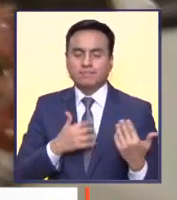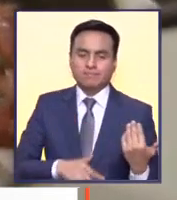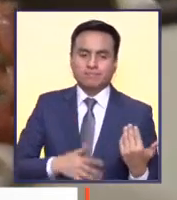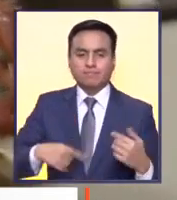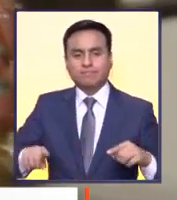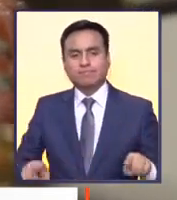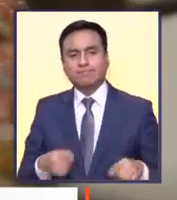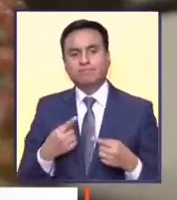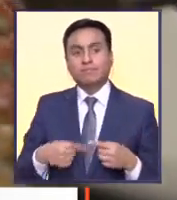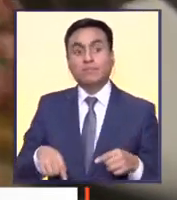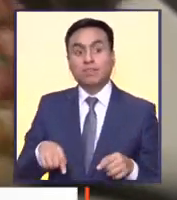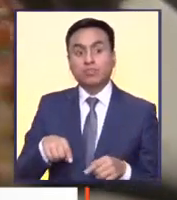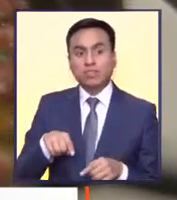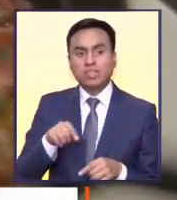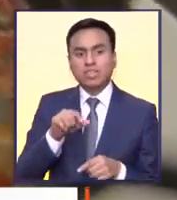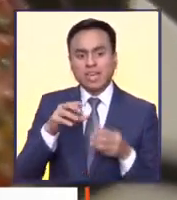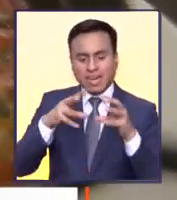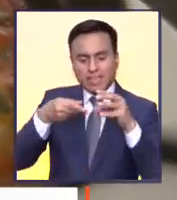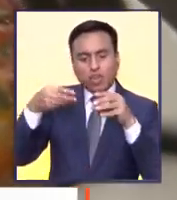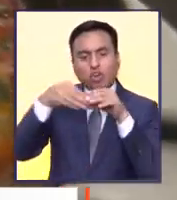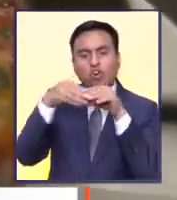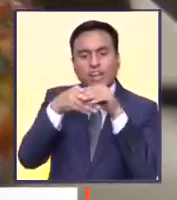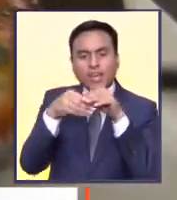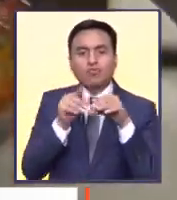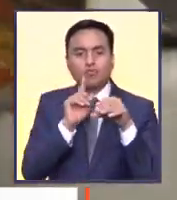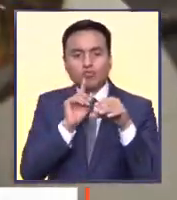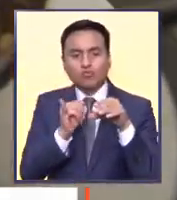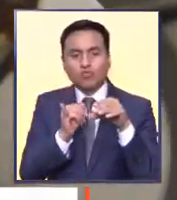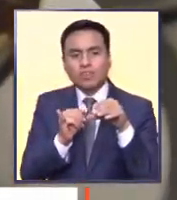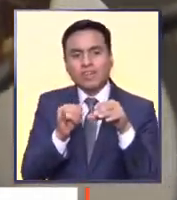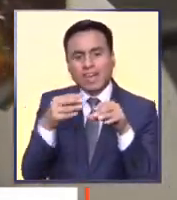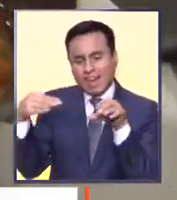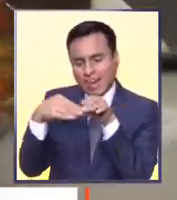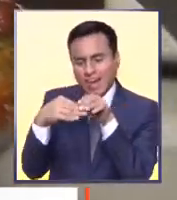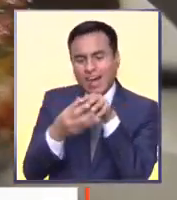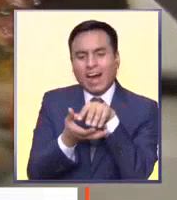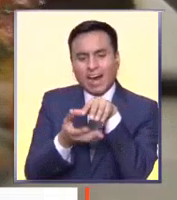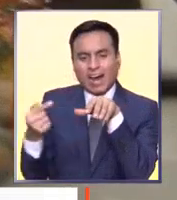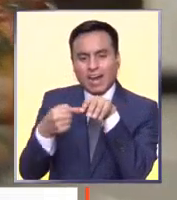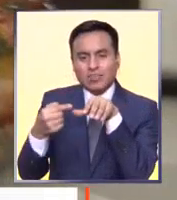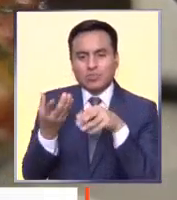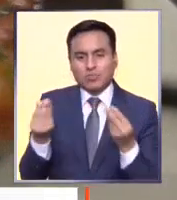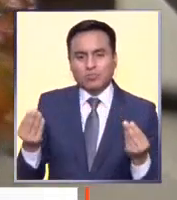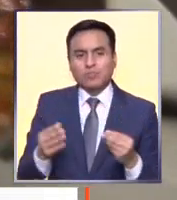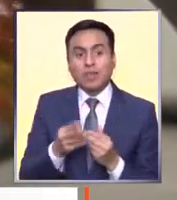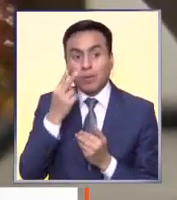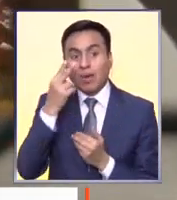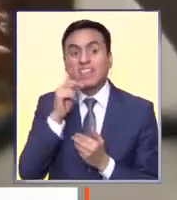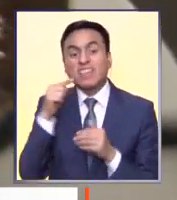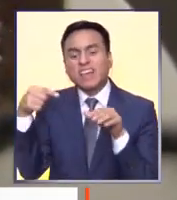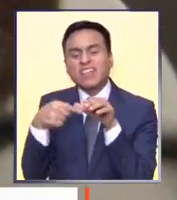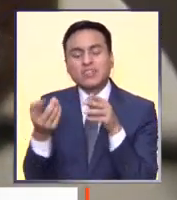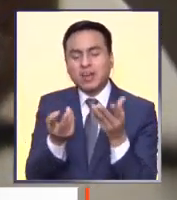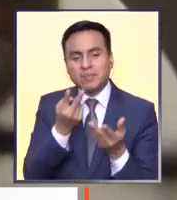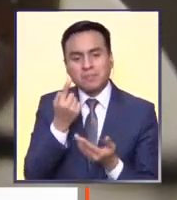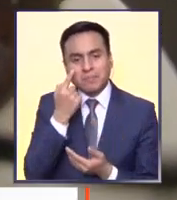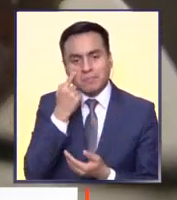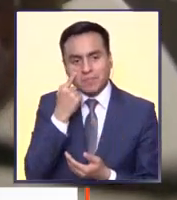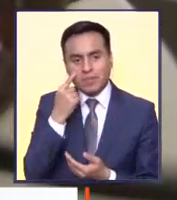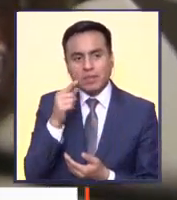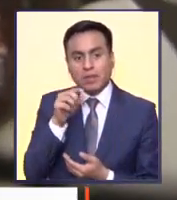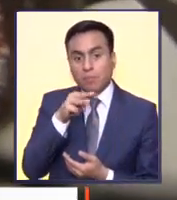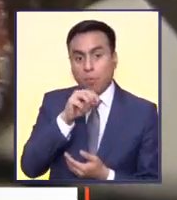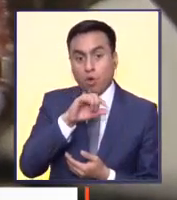Esto sí que es canelón relleno, harto relleno. Veamos qué tiene este relleno. Mollejas,